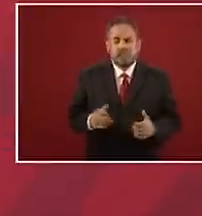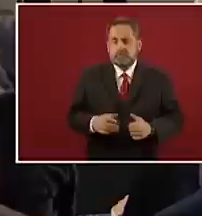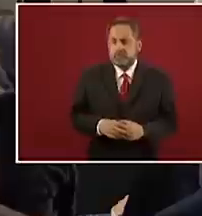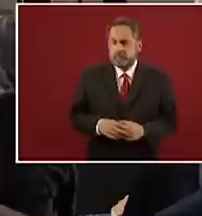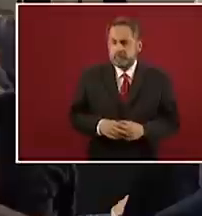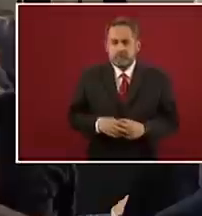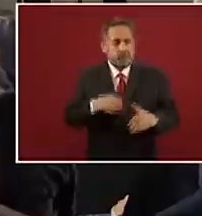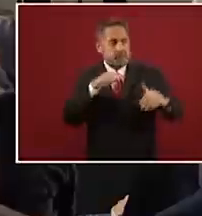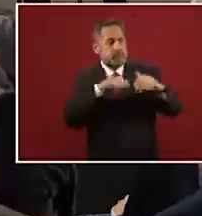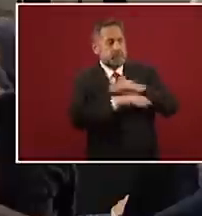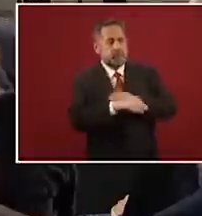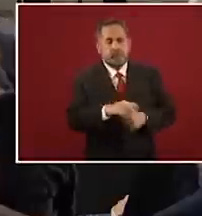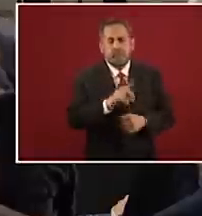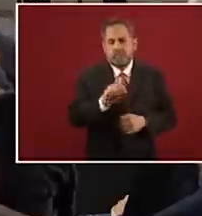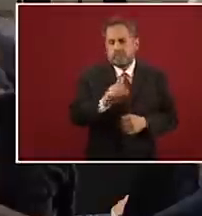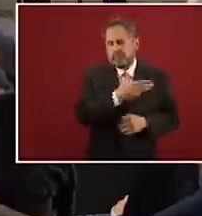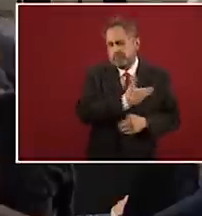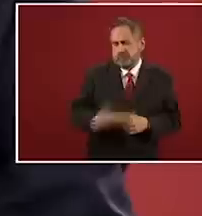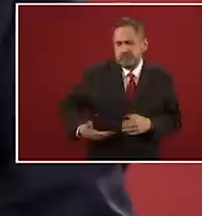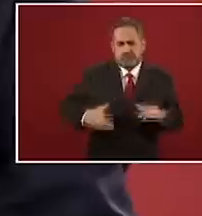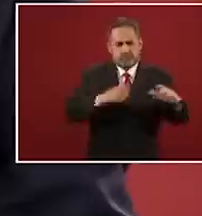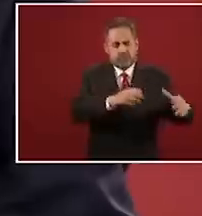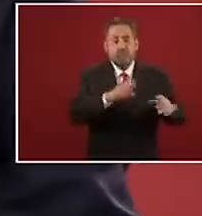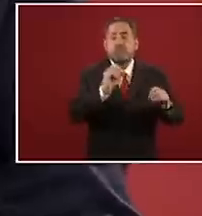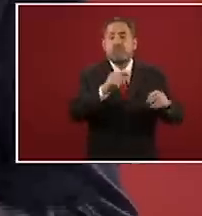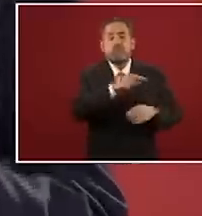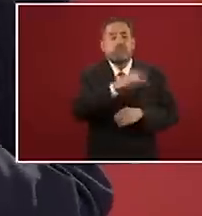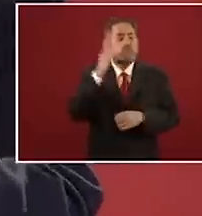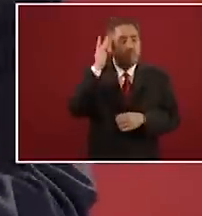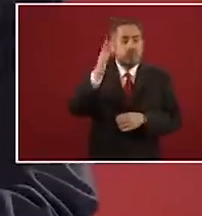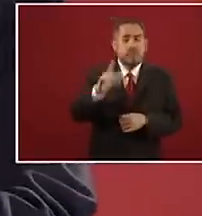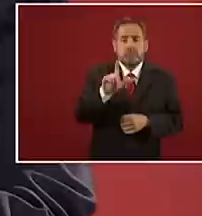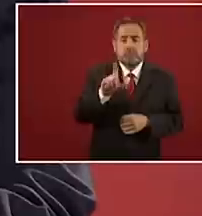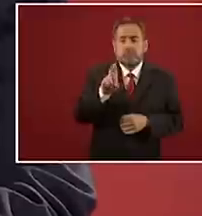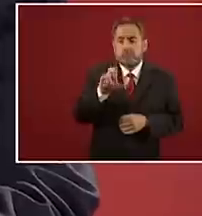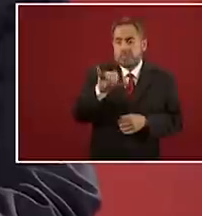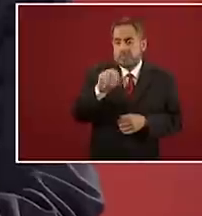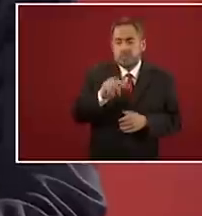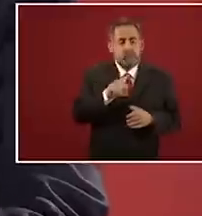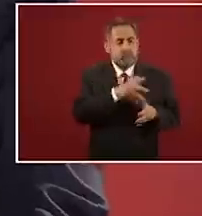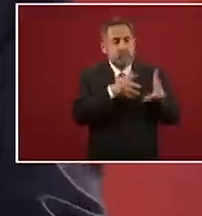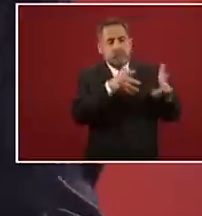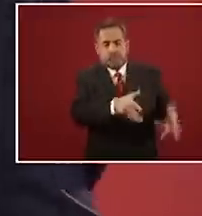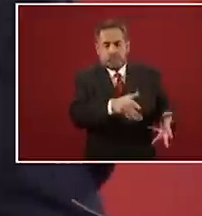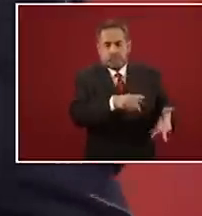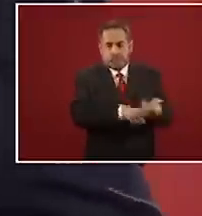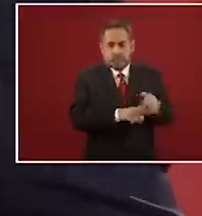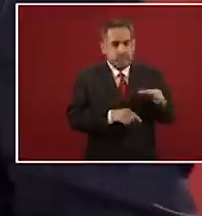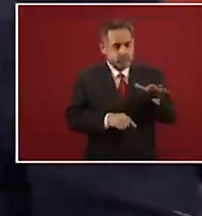al hangar presidencial o a Santa Lucía, y ahí va a estar